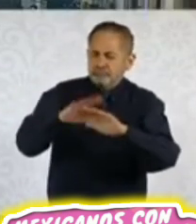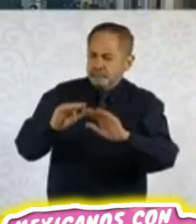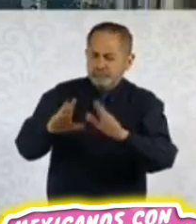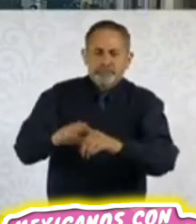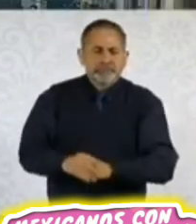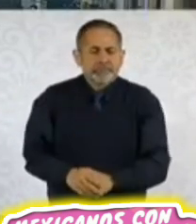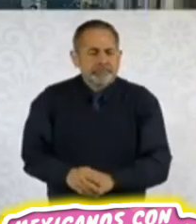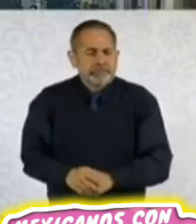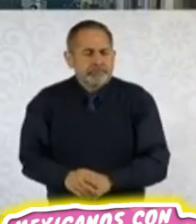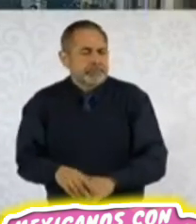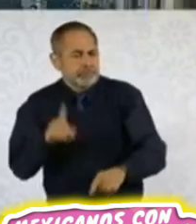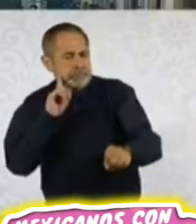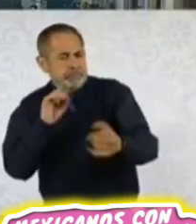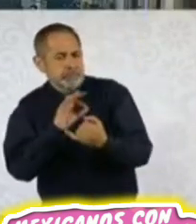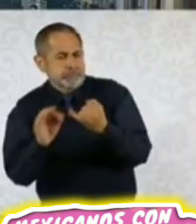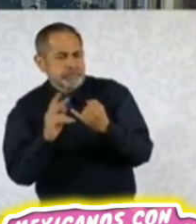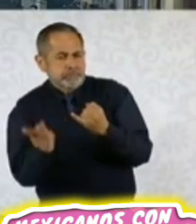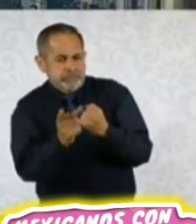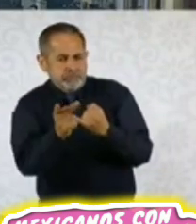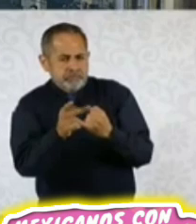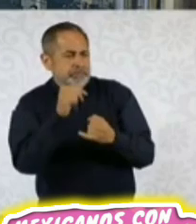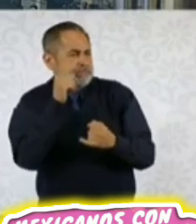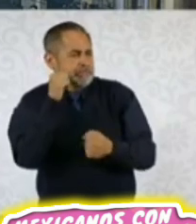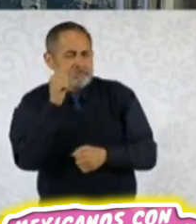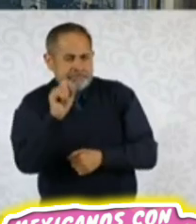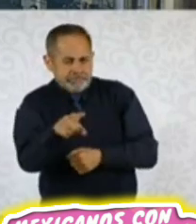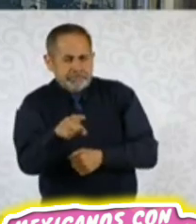última relacionada con el tema que estaban preguntando ayer